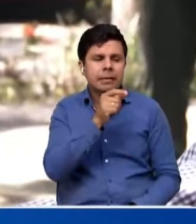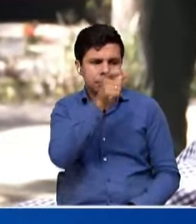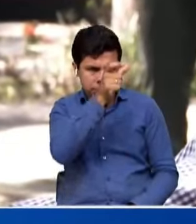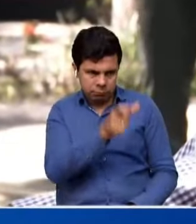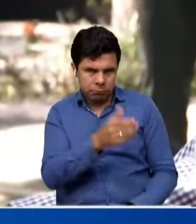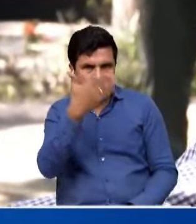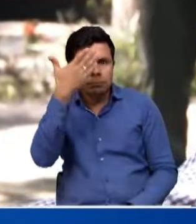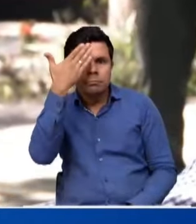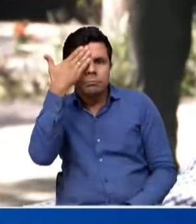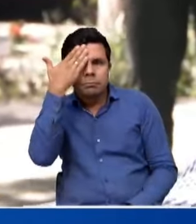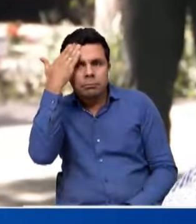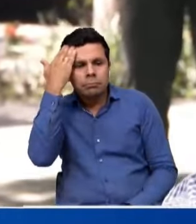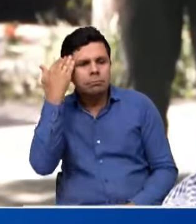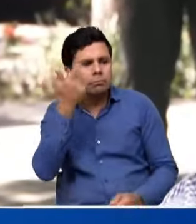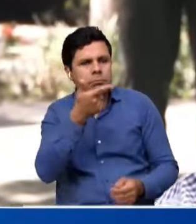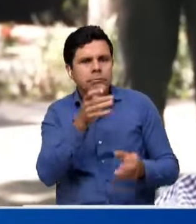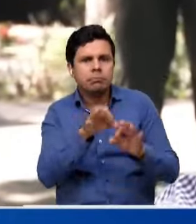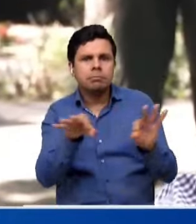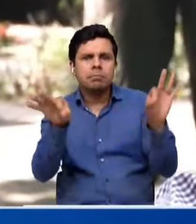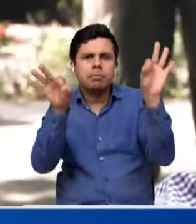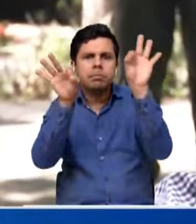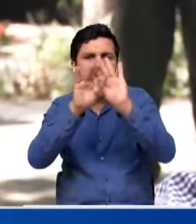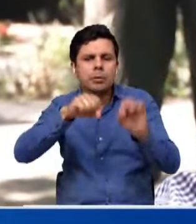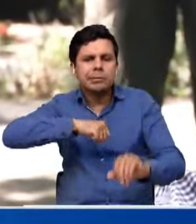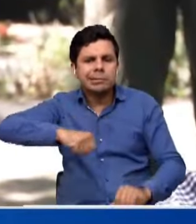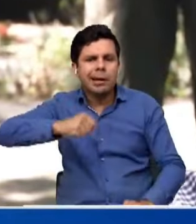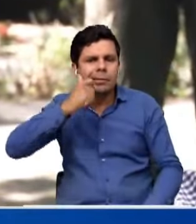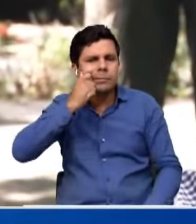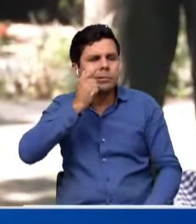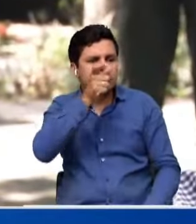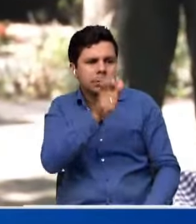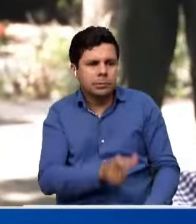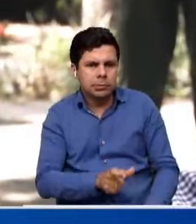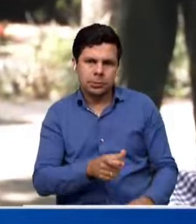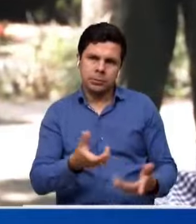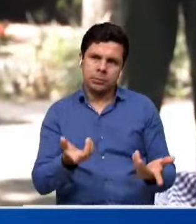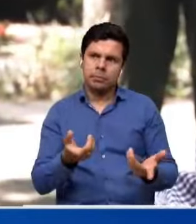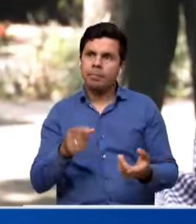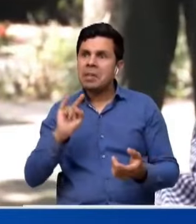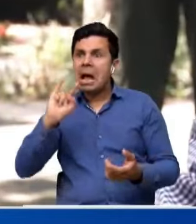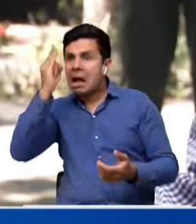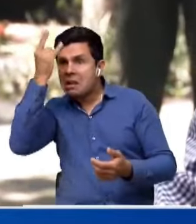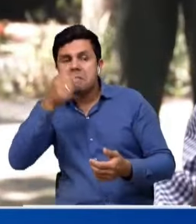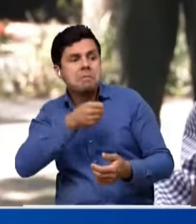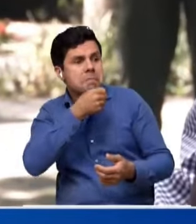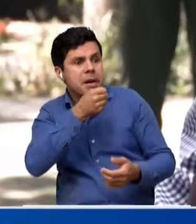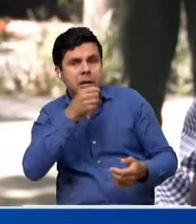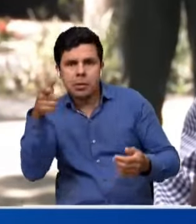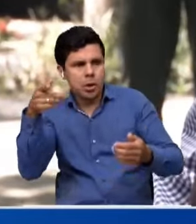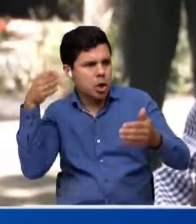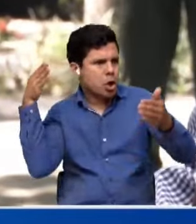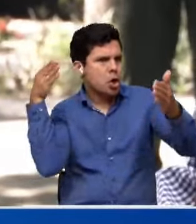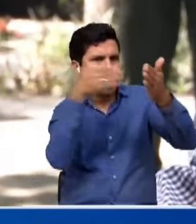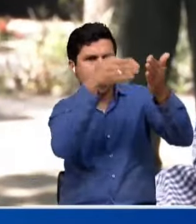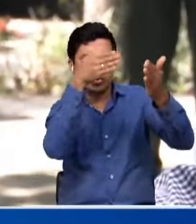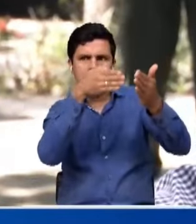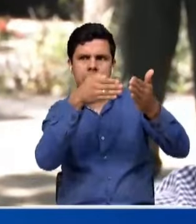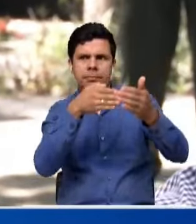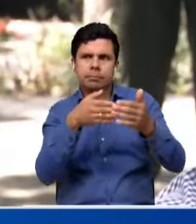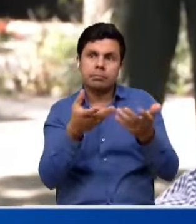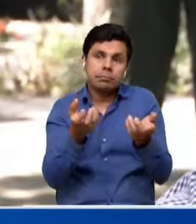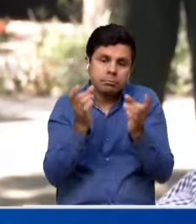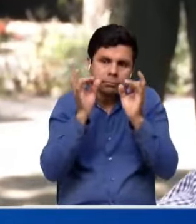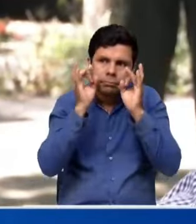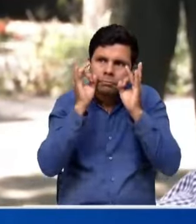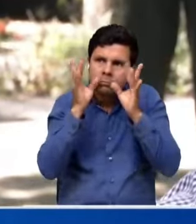contemplada en la protección de los derechos humanos. Obviamente cualquier hecho cometido contra un periodista pues tiene un